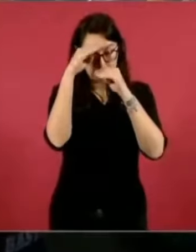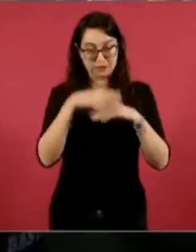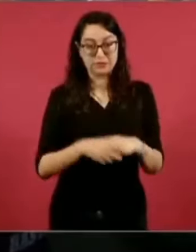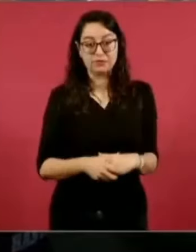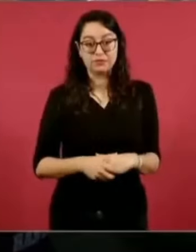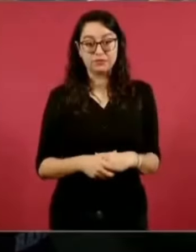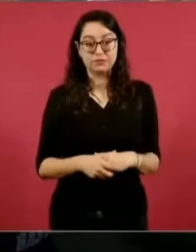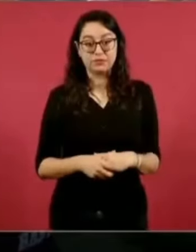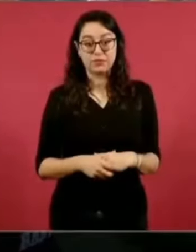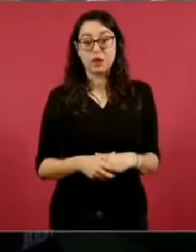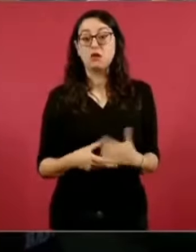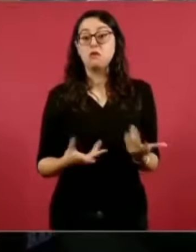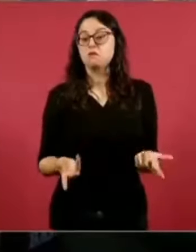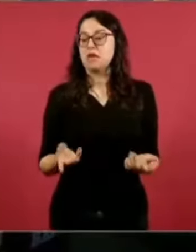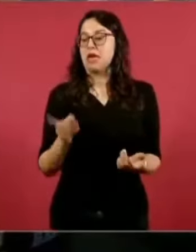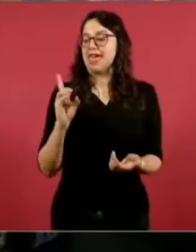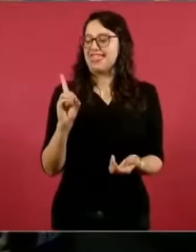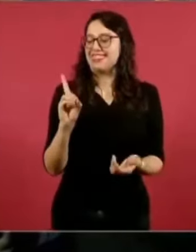deriva autoritaria,